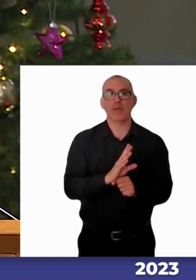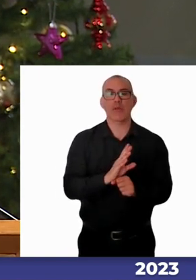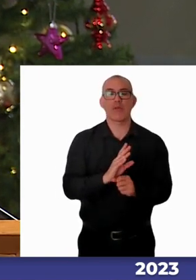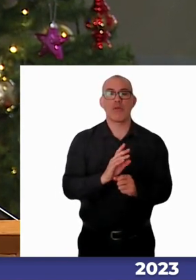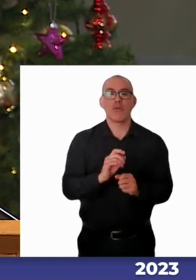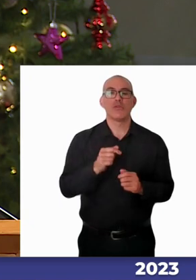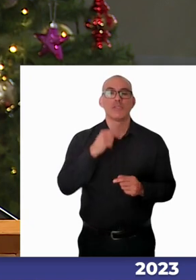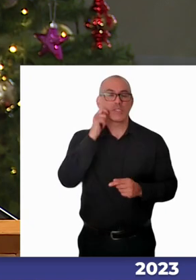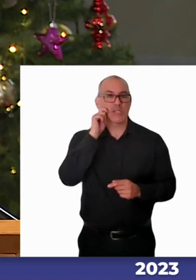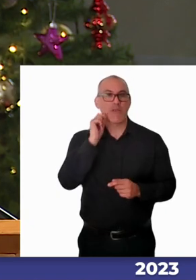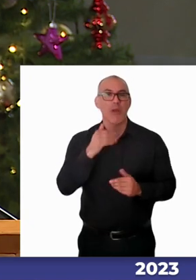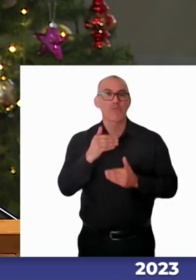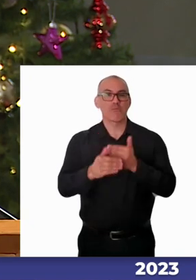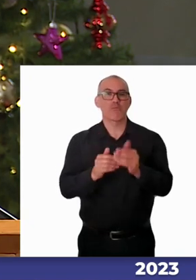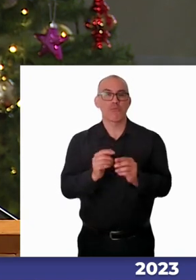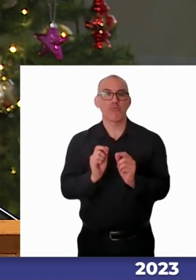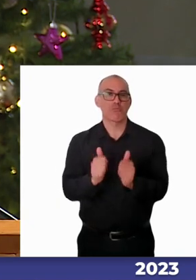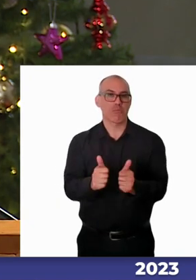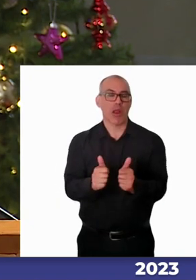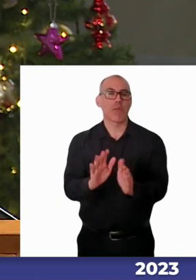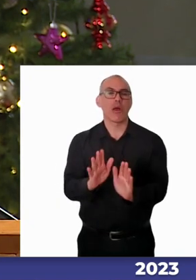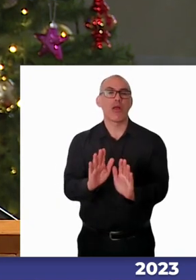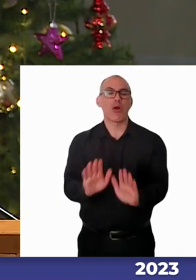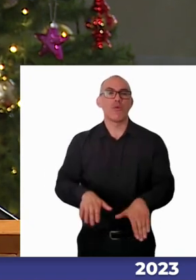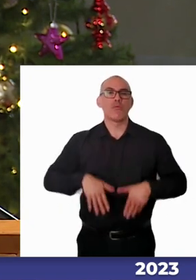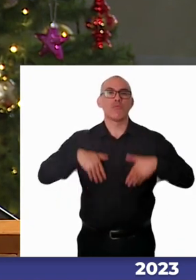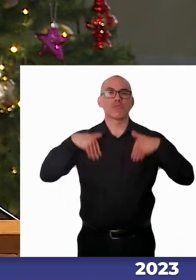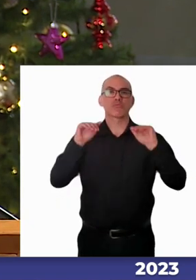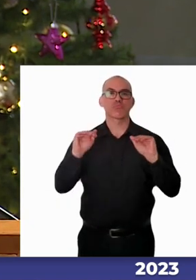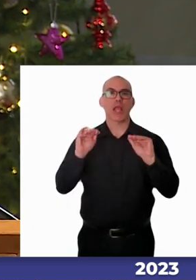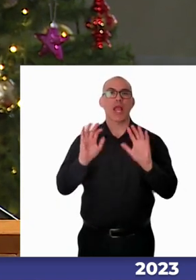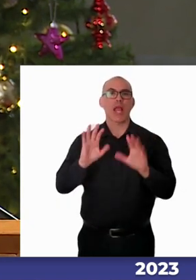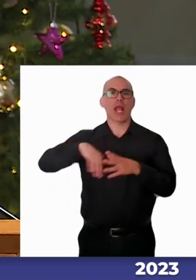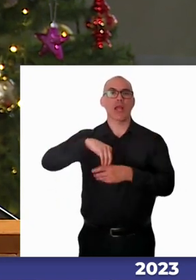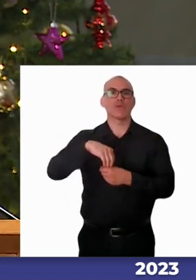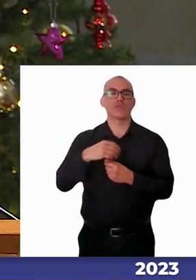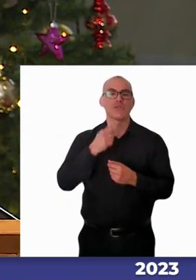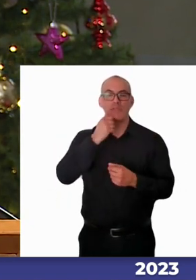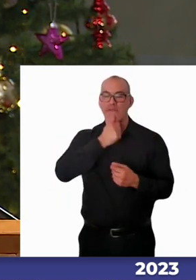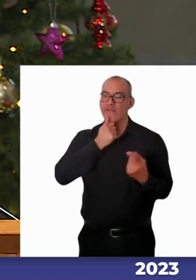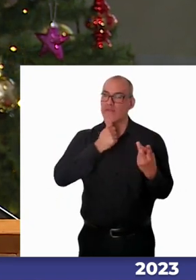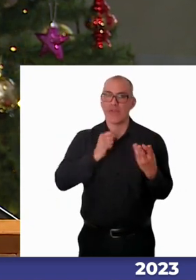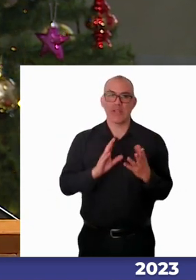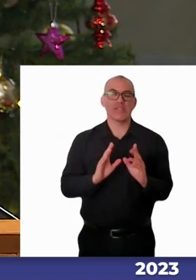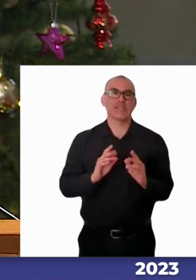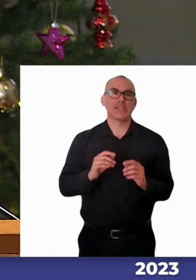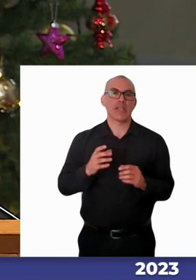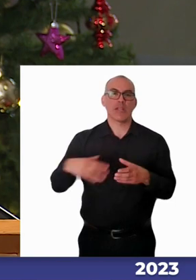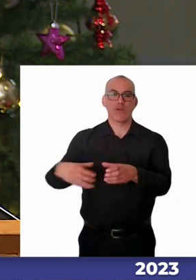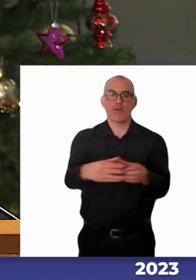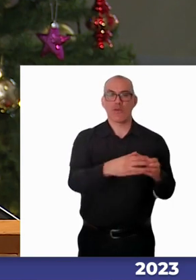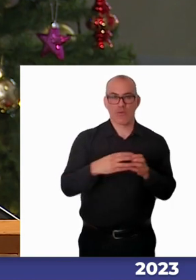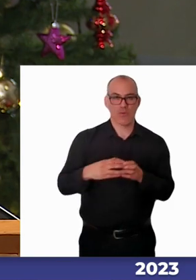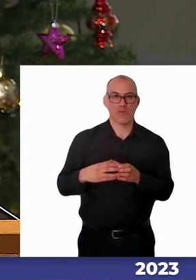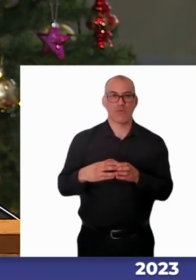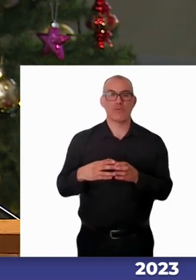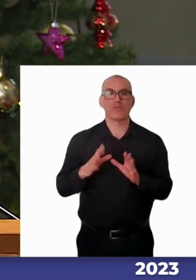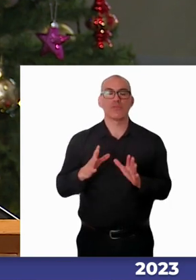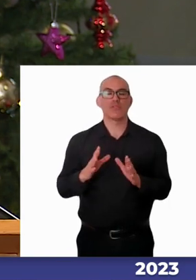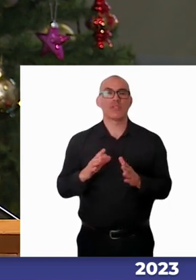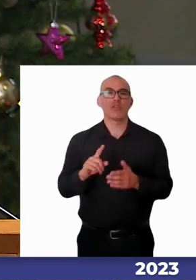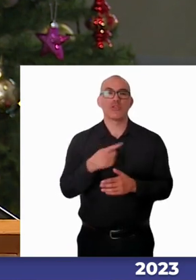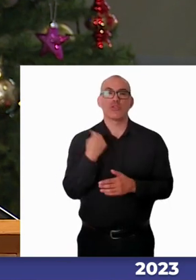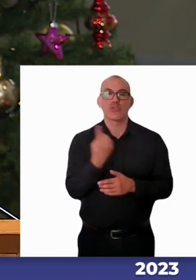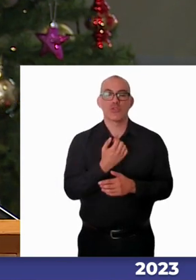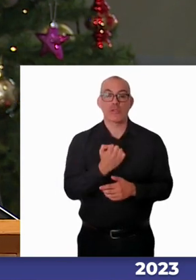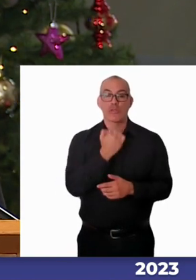la plena inclusión se mantiene como un reto permanente para las comunidades actuales. Por lo tanto, no es errado plantear que